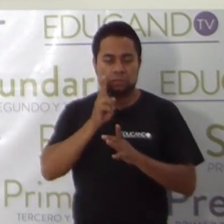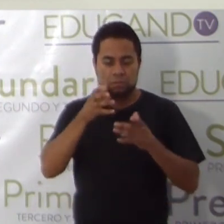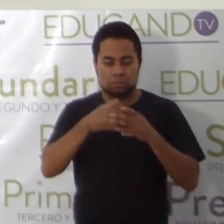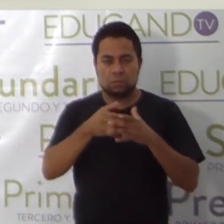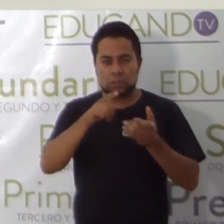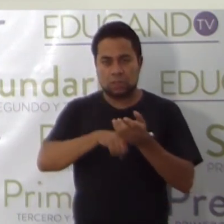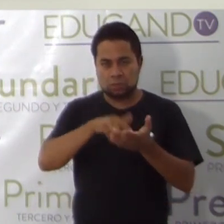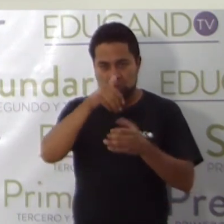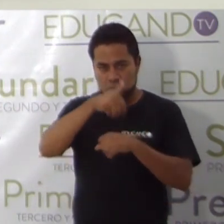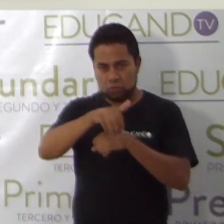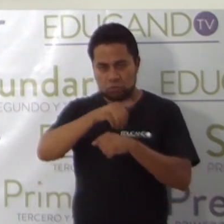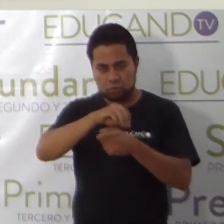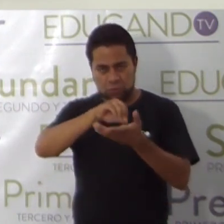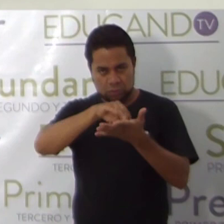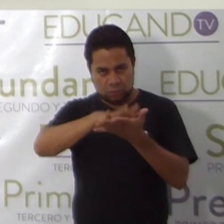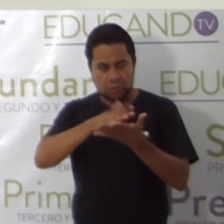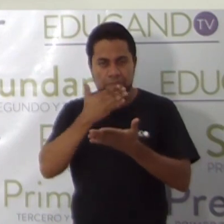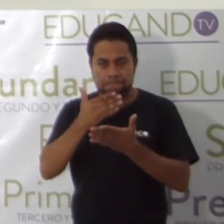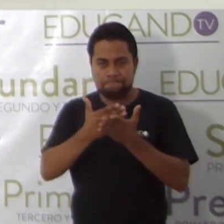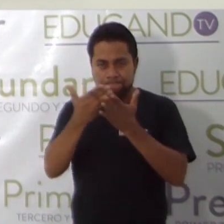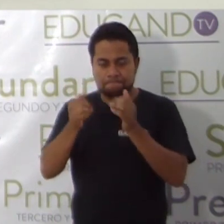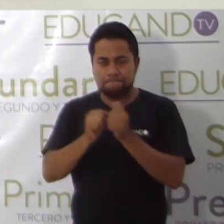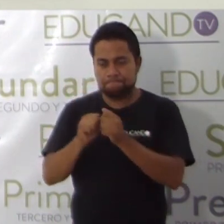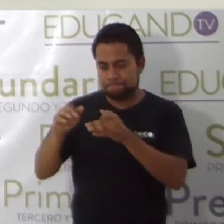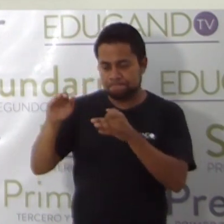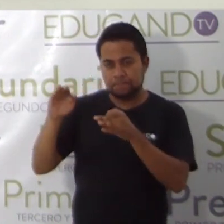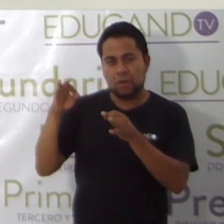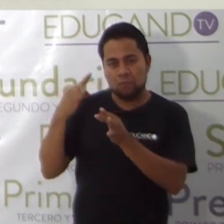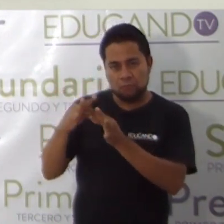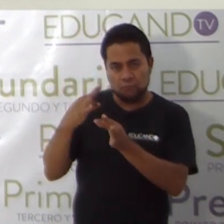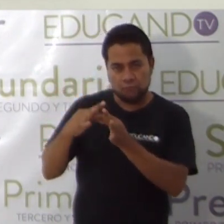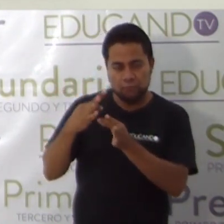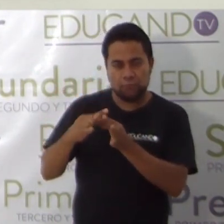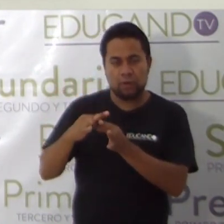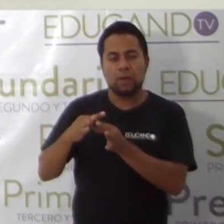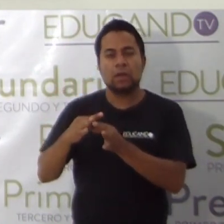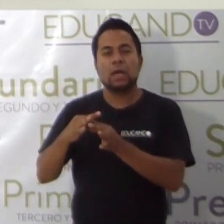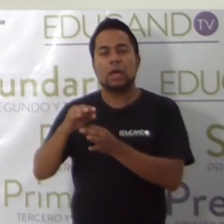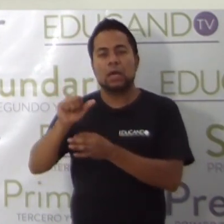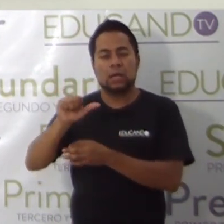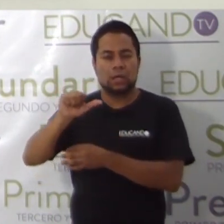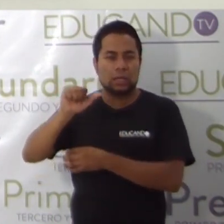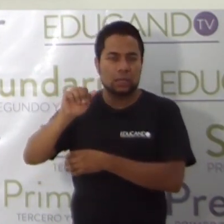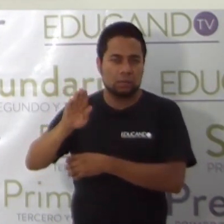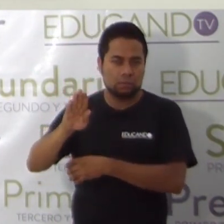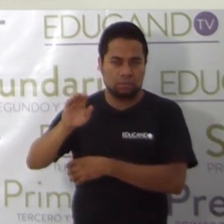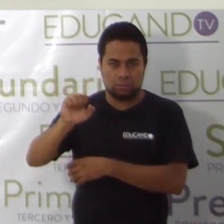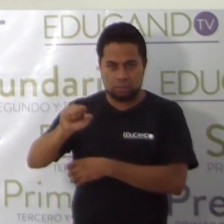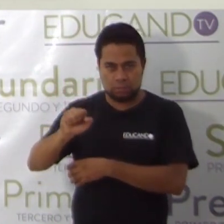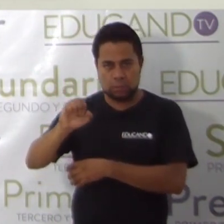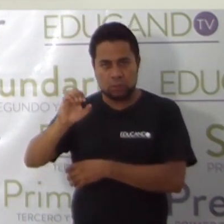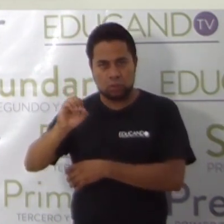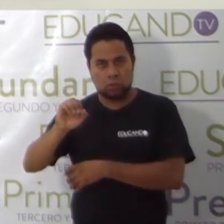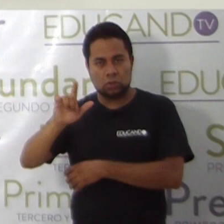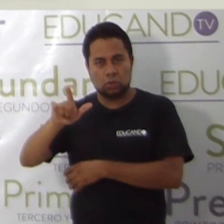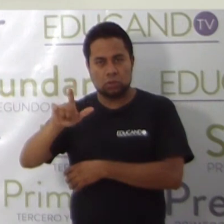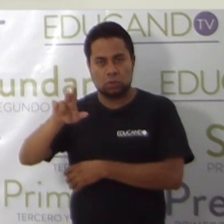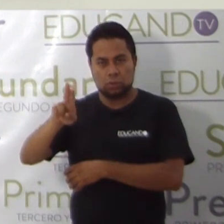datos estadísticos. Ok, ahora vamos con la frecuencia absoluta. ¿Cómo se obtiene la frecuencia